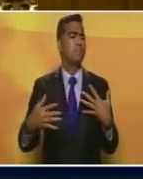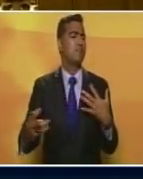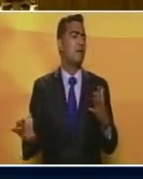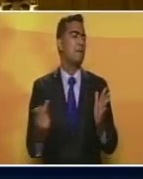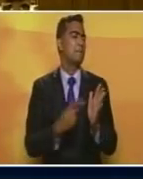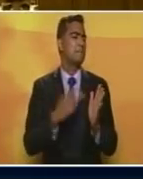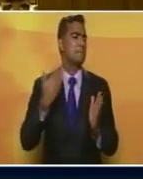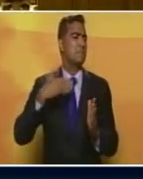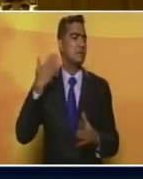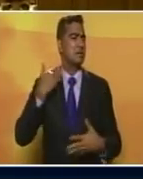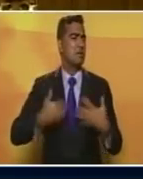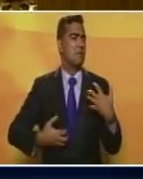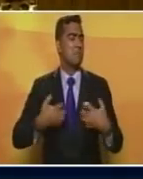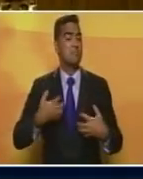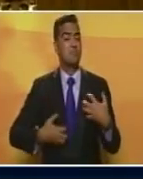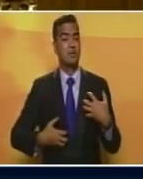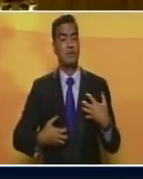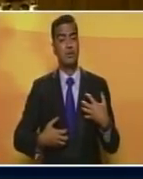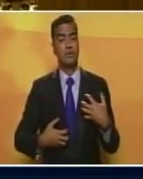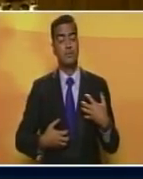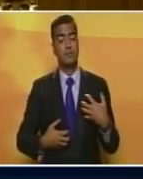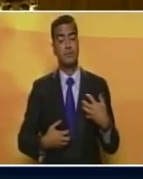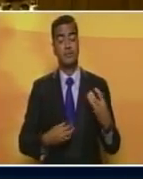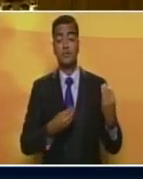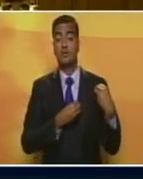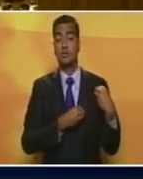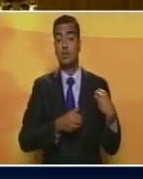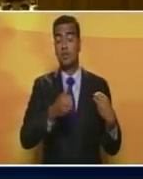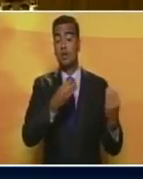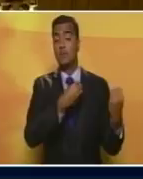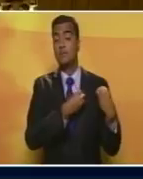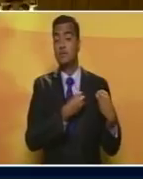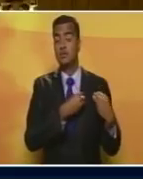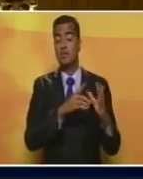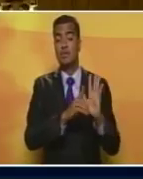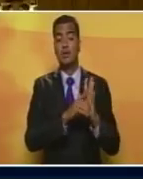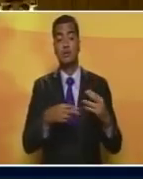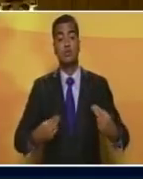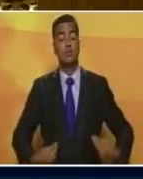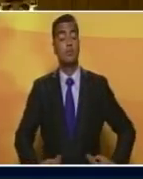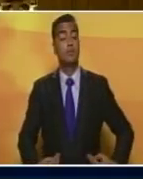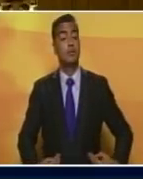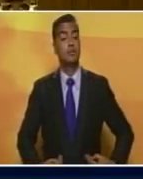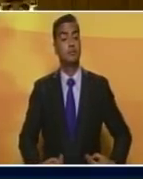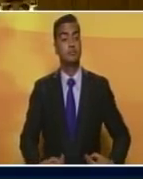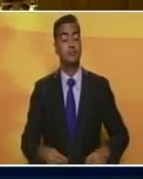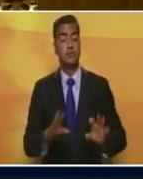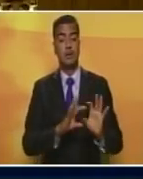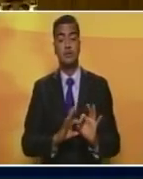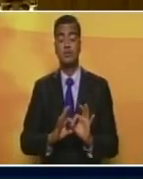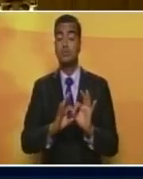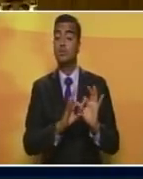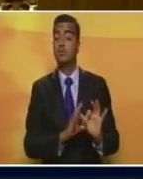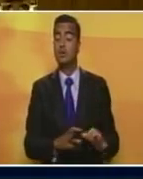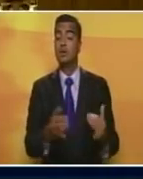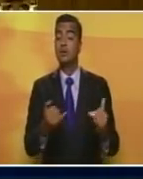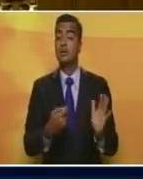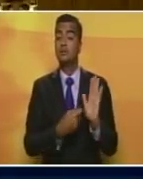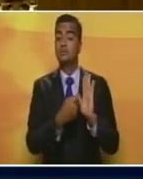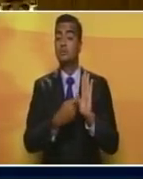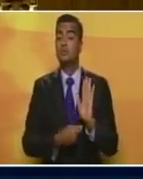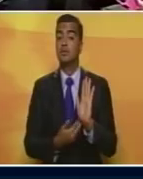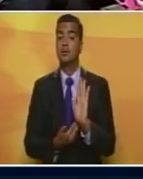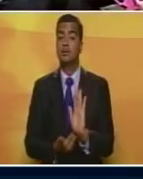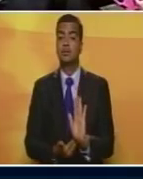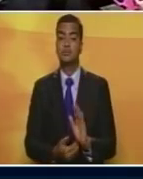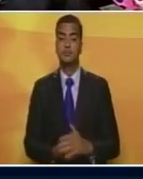argumentar que la investigación debe continuar dado que aún no dan por cerrado el caso. Ya esto está en instancias internacionales.